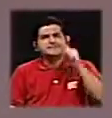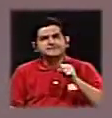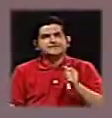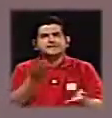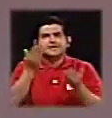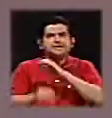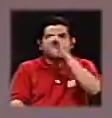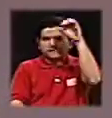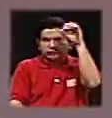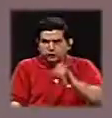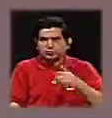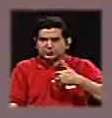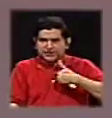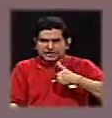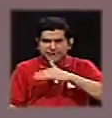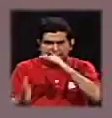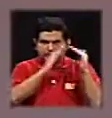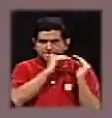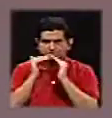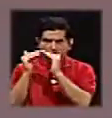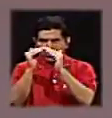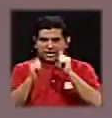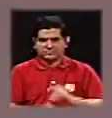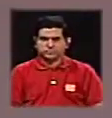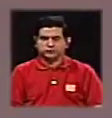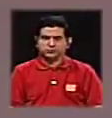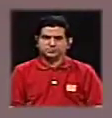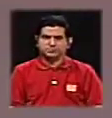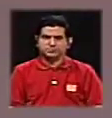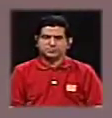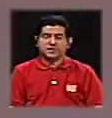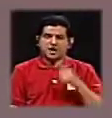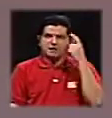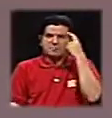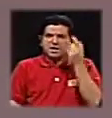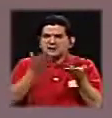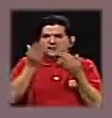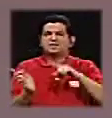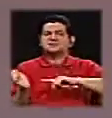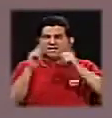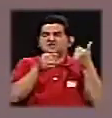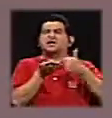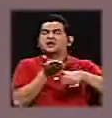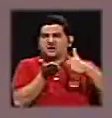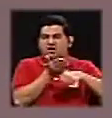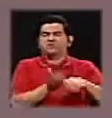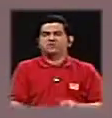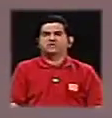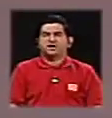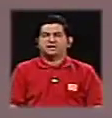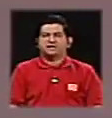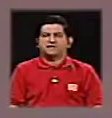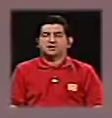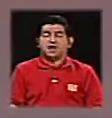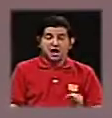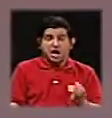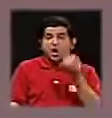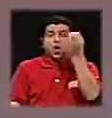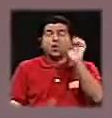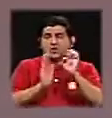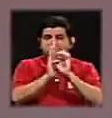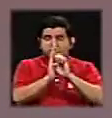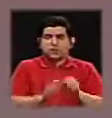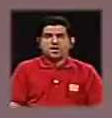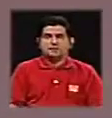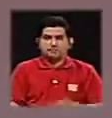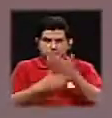cierto porcentaje, digamos, de la población que piensa, digamos, ir a votar. En cuanto a los jóvenes, por ejemplo, al